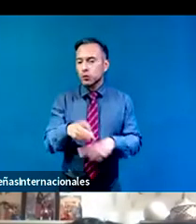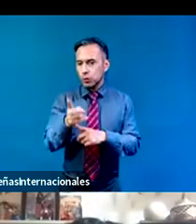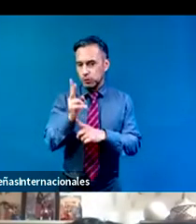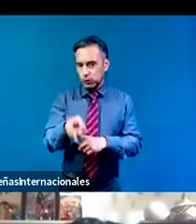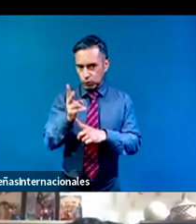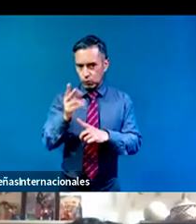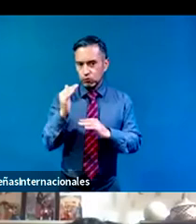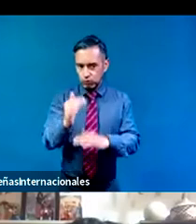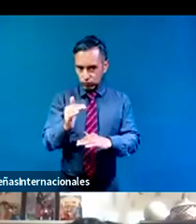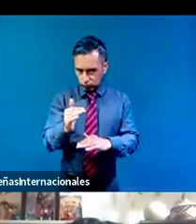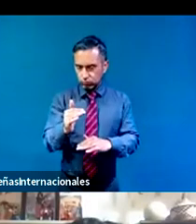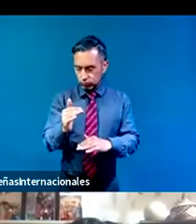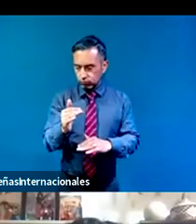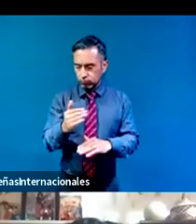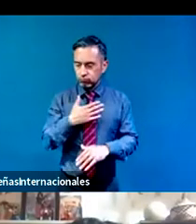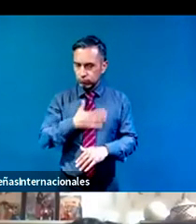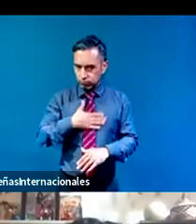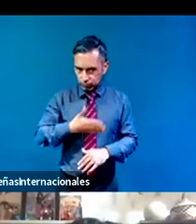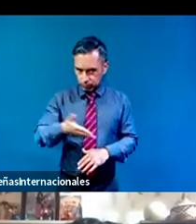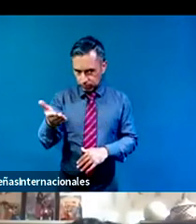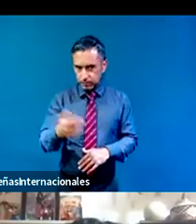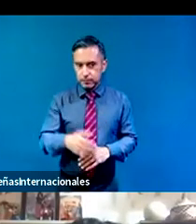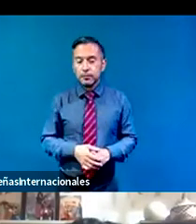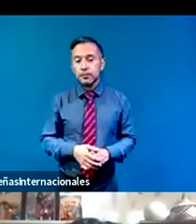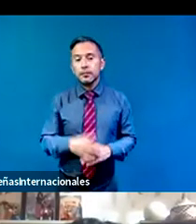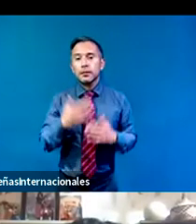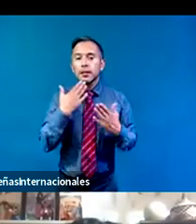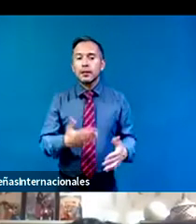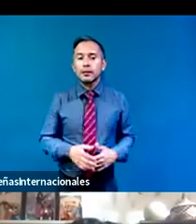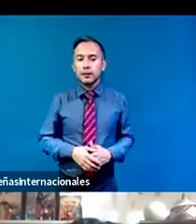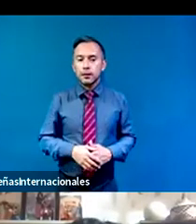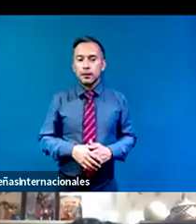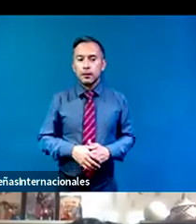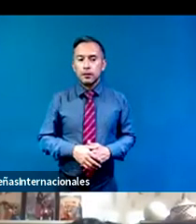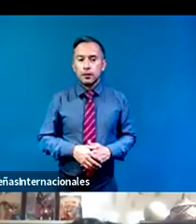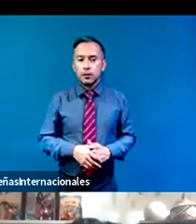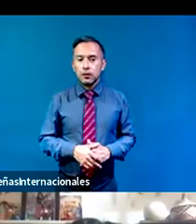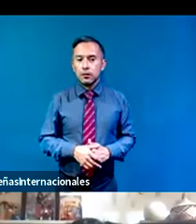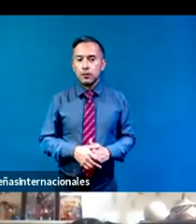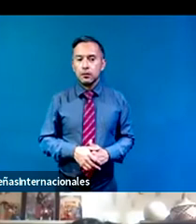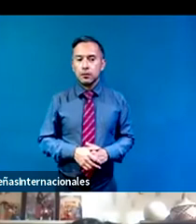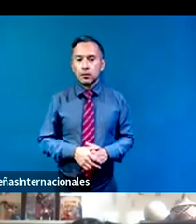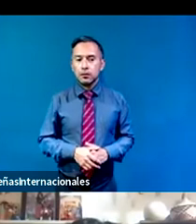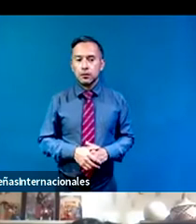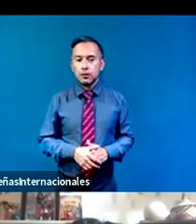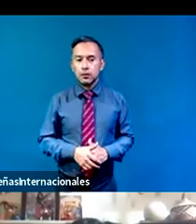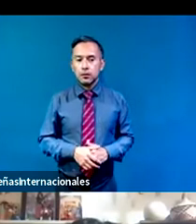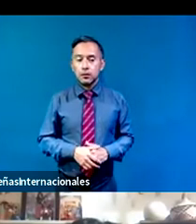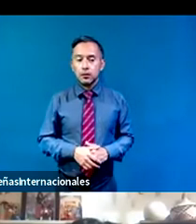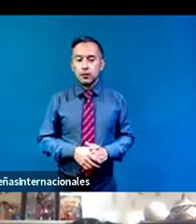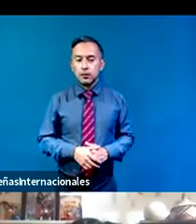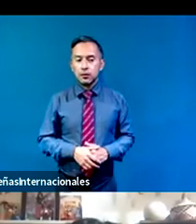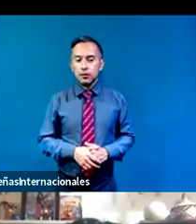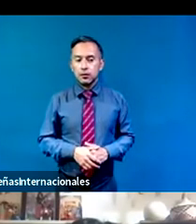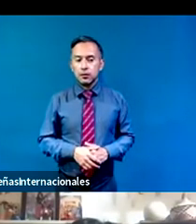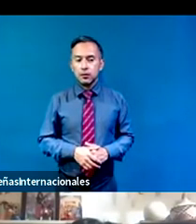este el desarrollo económico debe responder a las necesidades de las mujeres. Tendría que garantizar el pleno